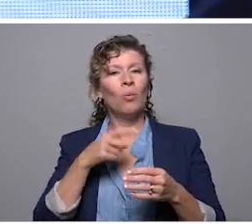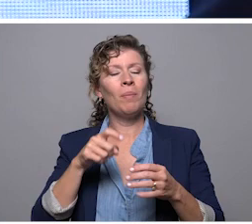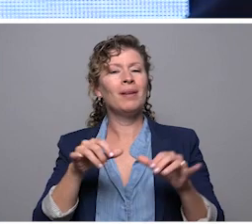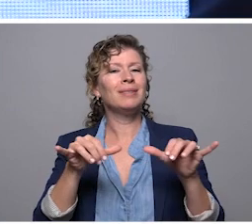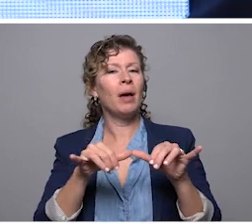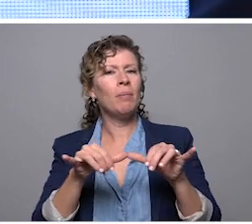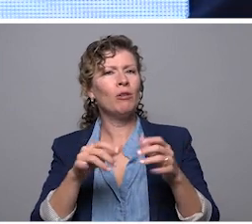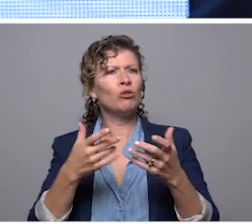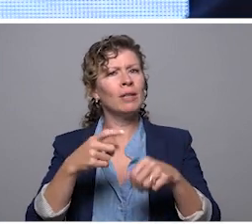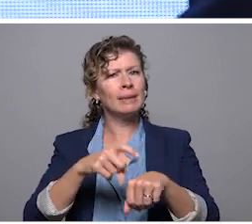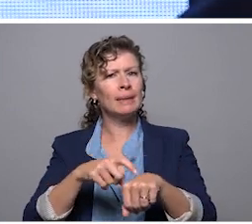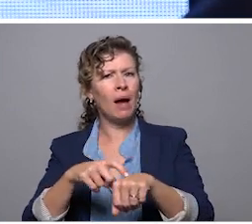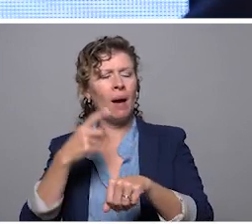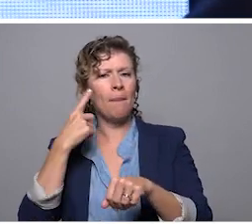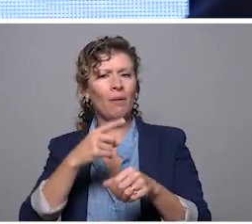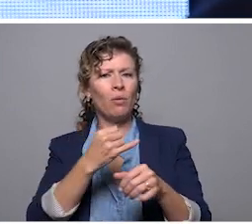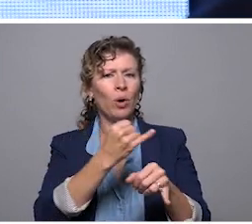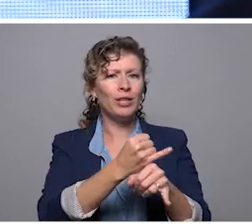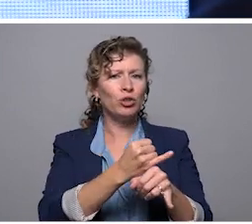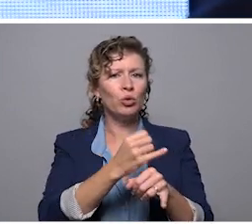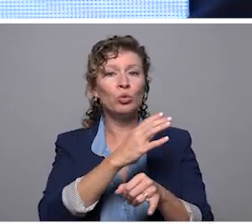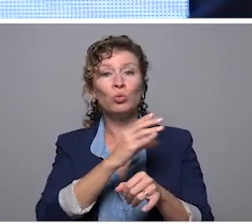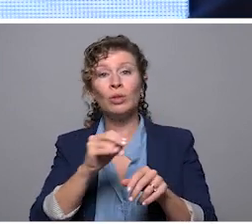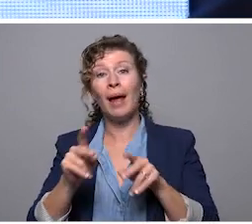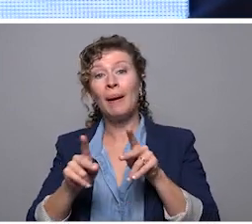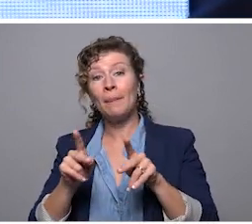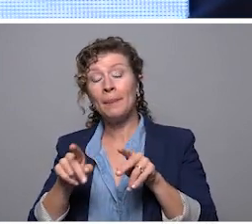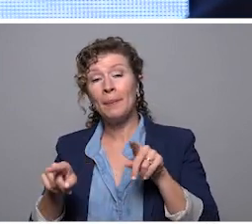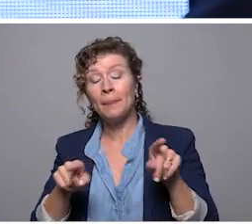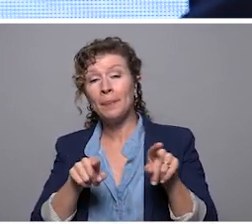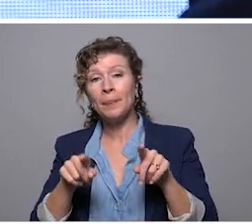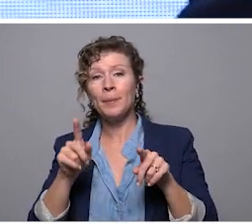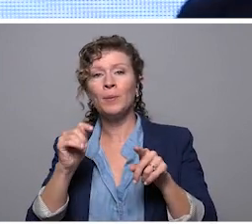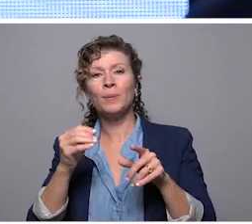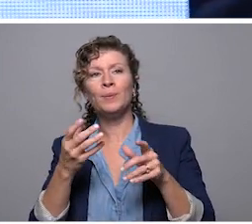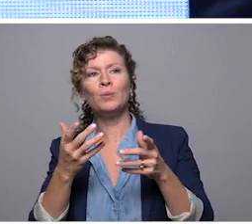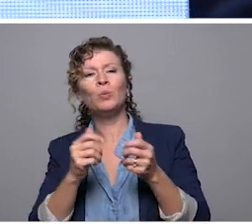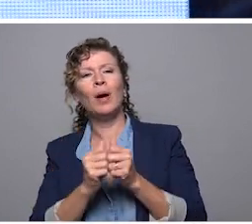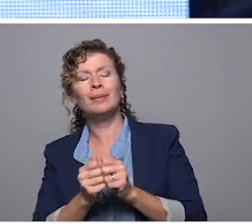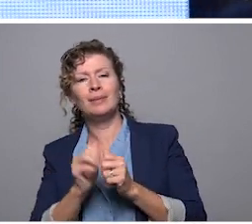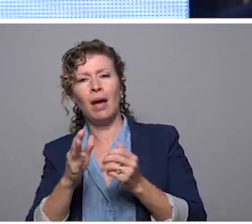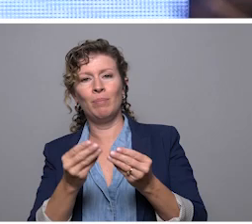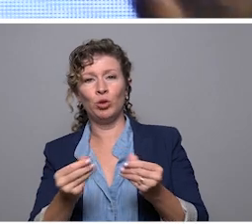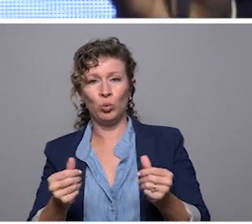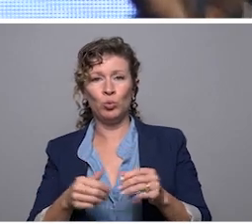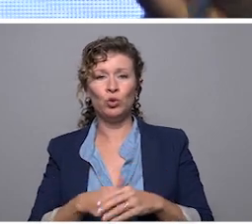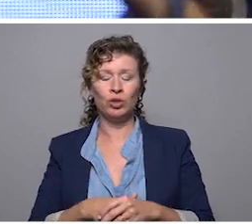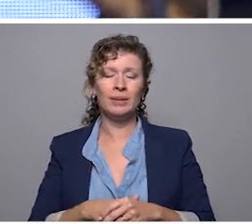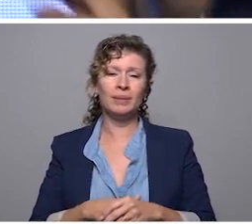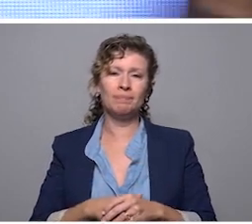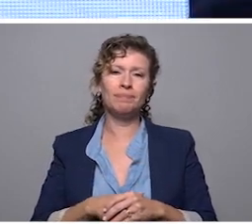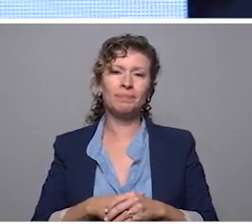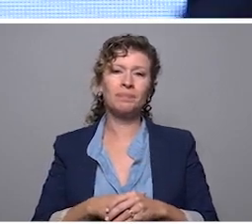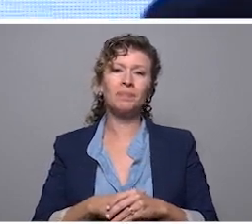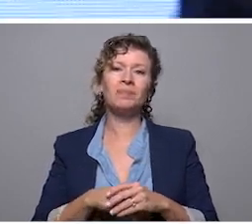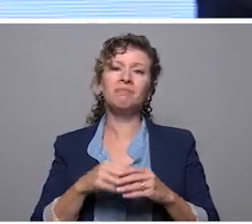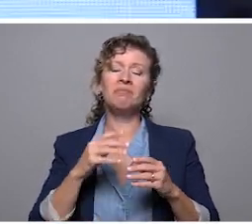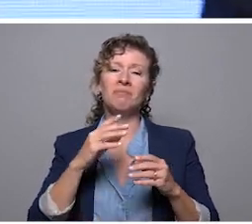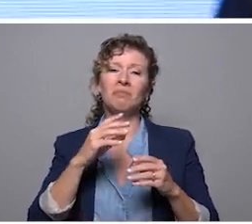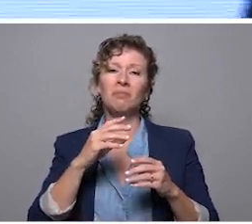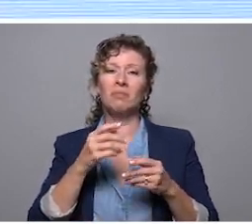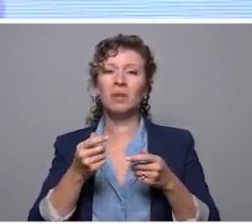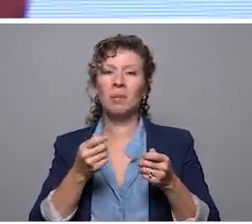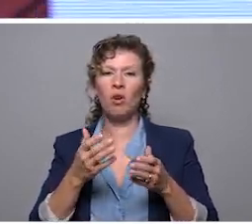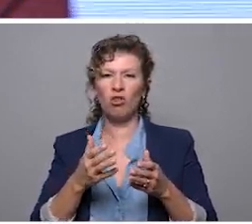personas y Buscar que haya soluciones adaptadas Elizabeth Muchas gracias Sí pues yo quiero comentarles